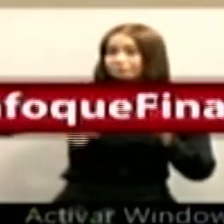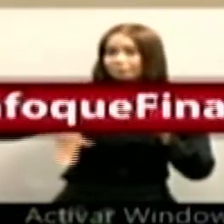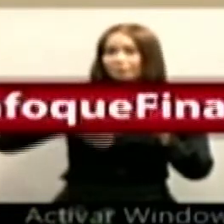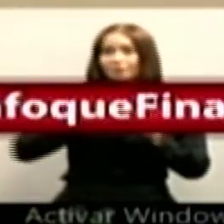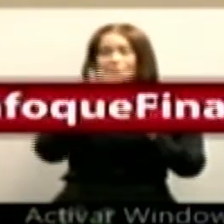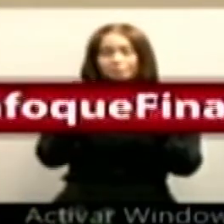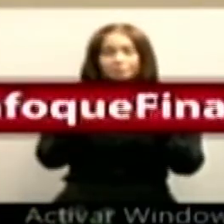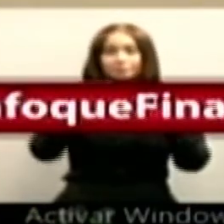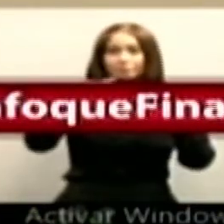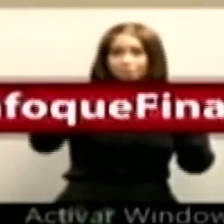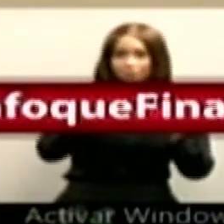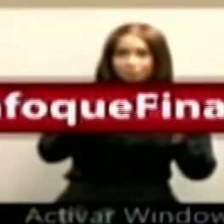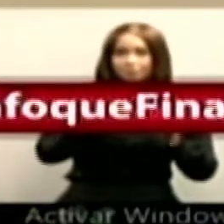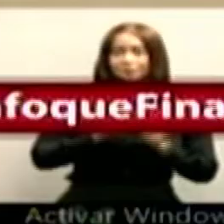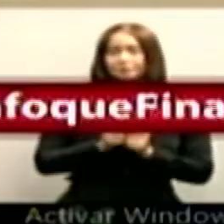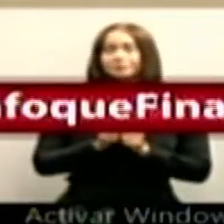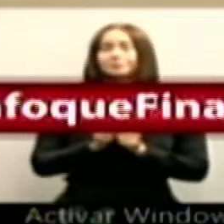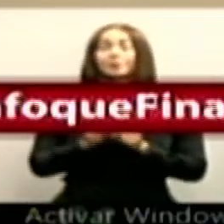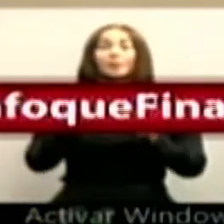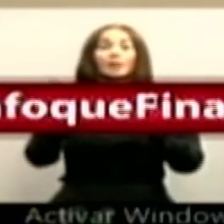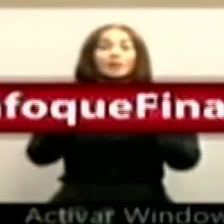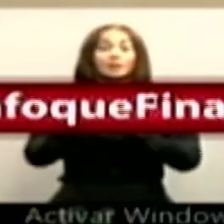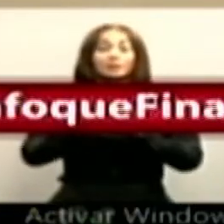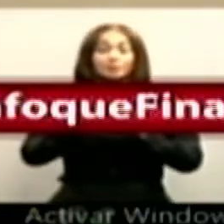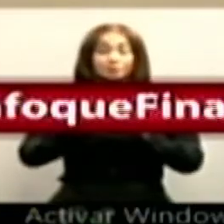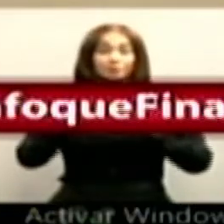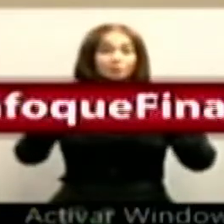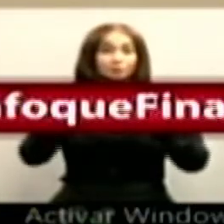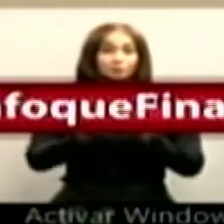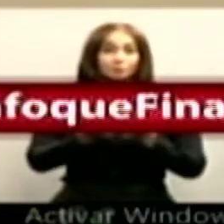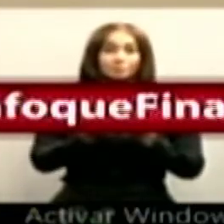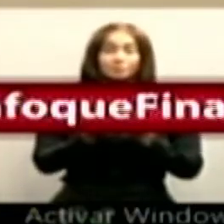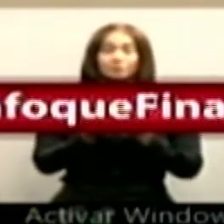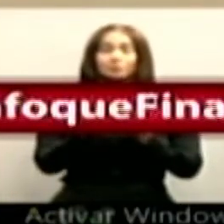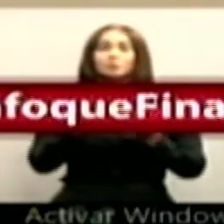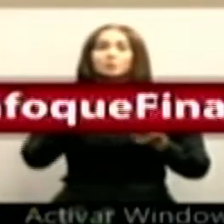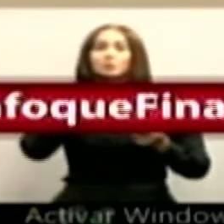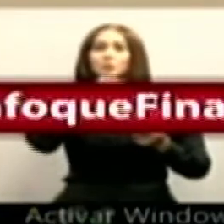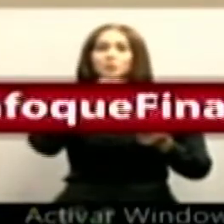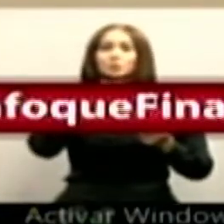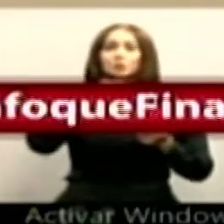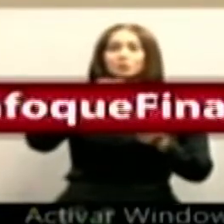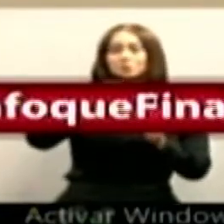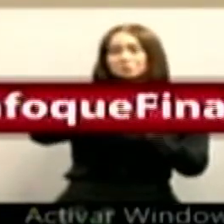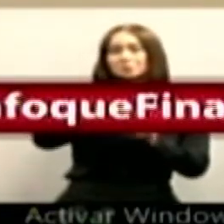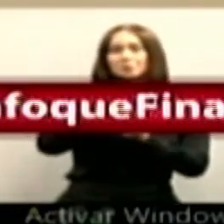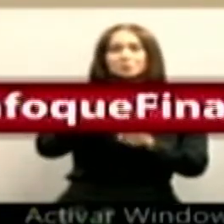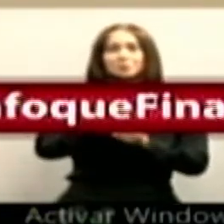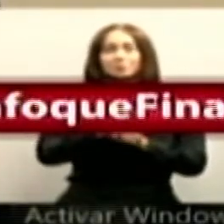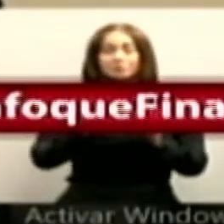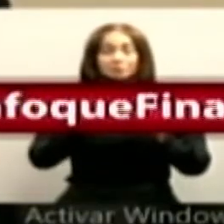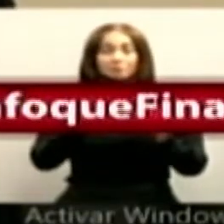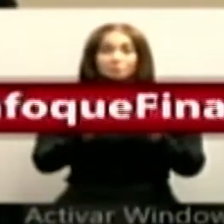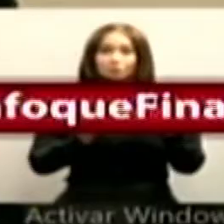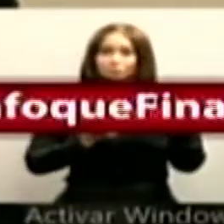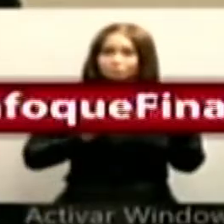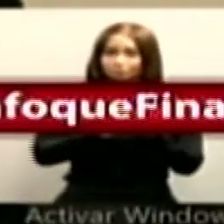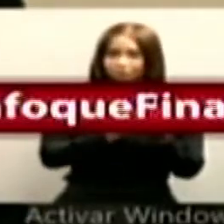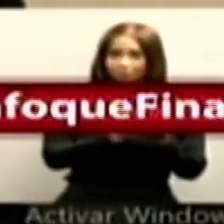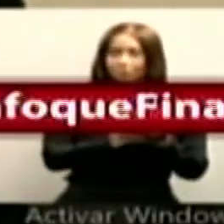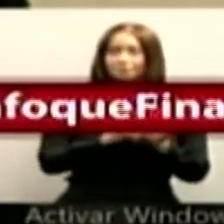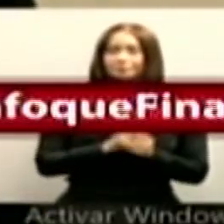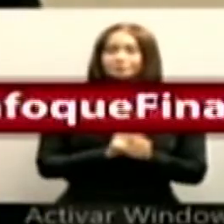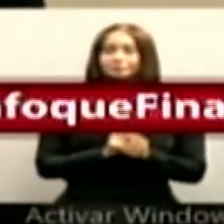y participación de los ayuntamientos y organizaciones sociales en el manejo de esta crisis. La pandemia